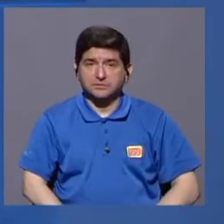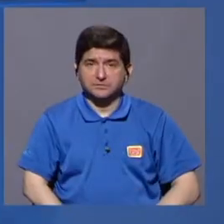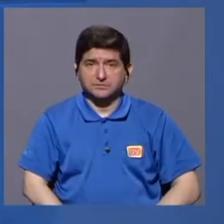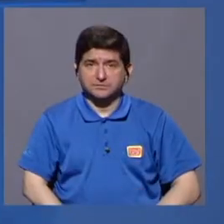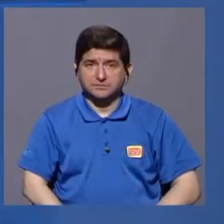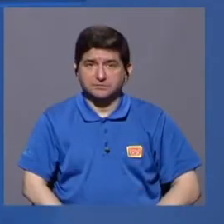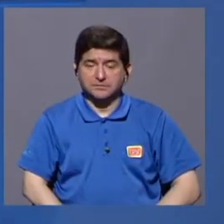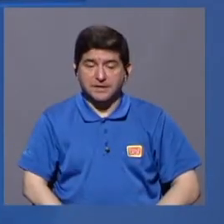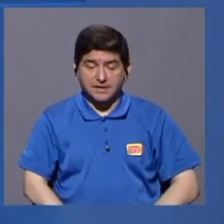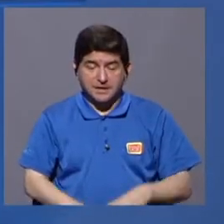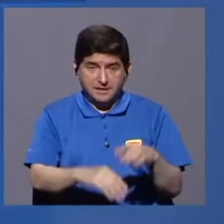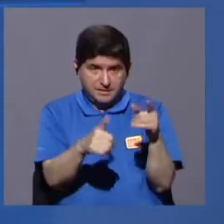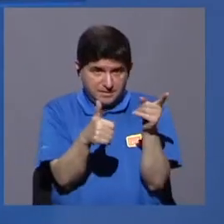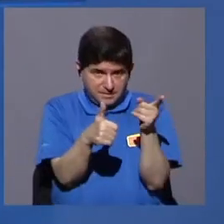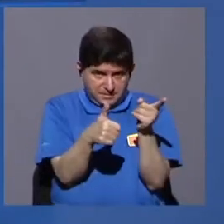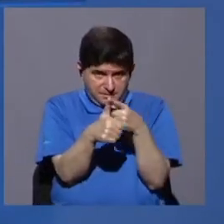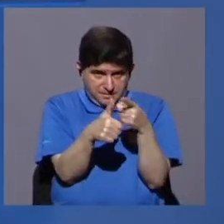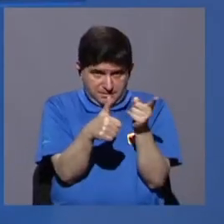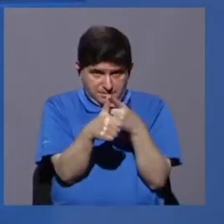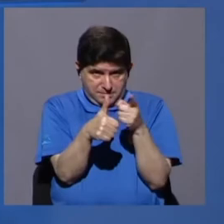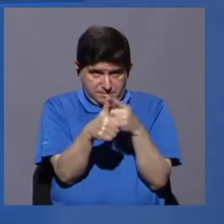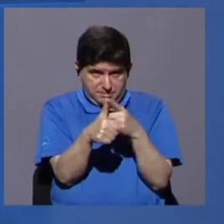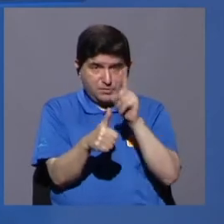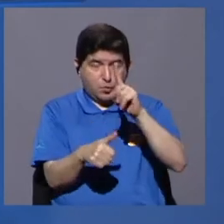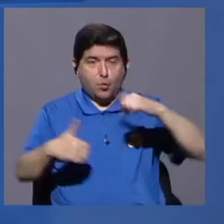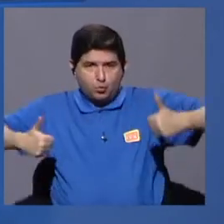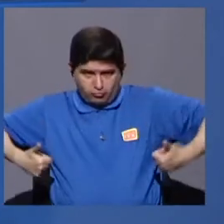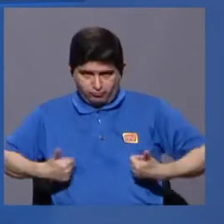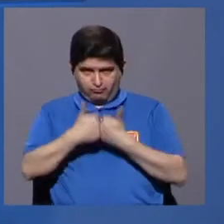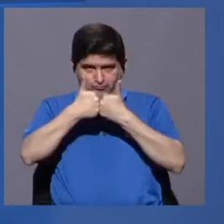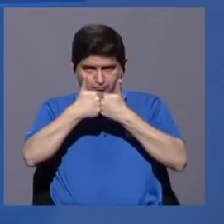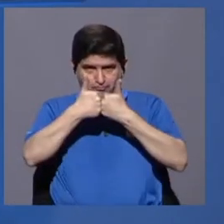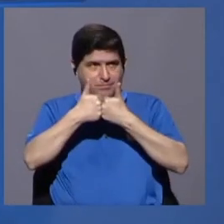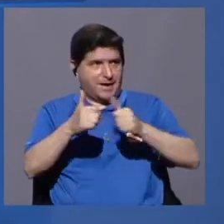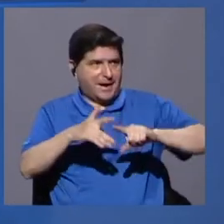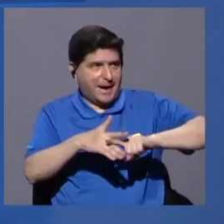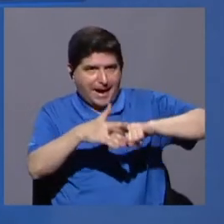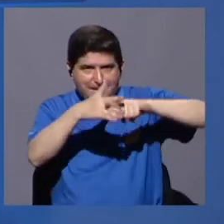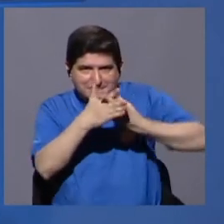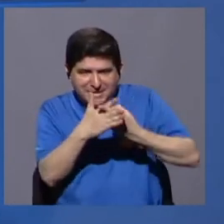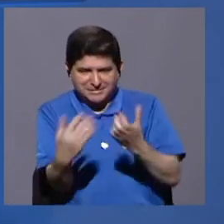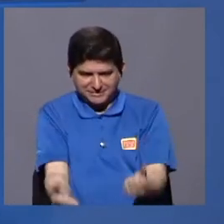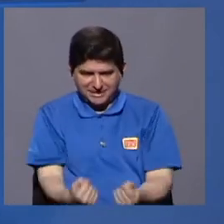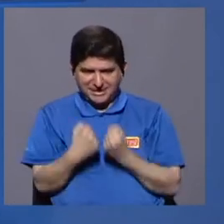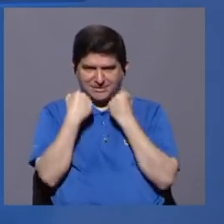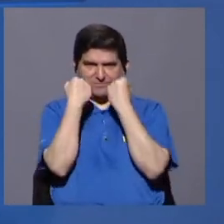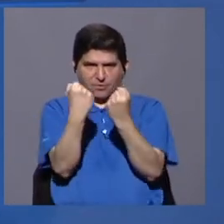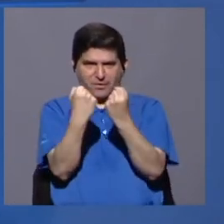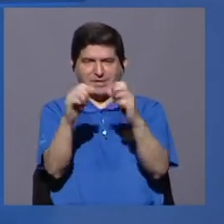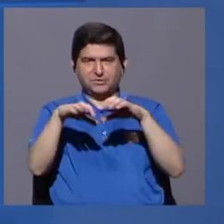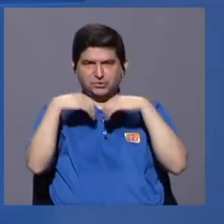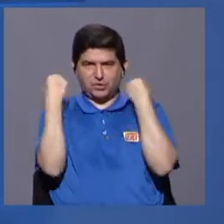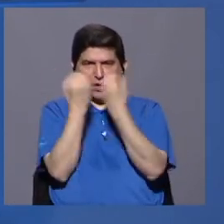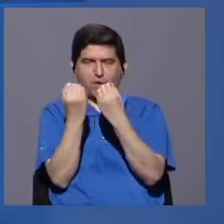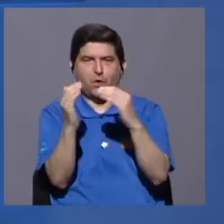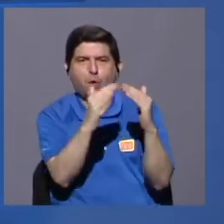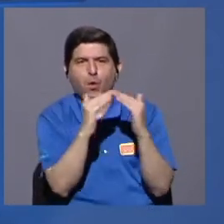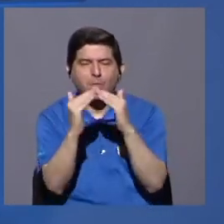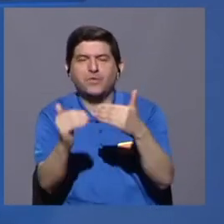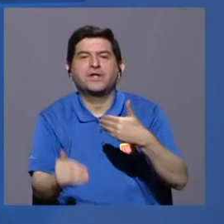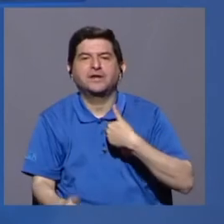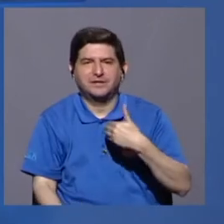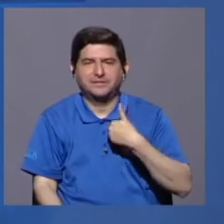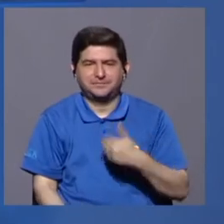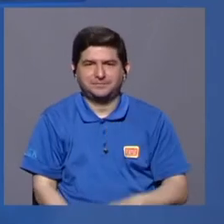Nosotros, primero, uno de los retos es empezar a fortalecer esa organización comunal que tiene la